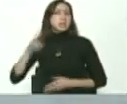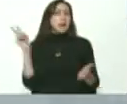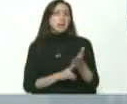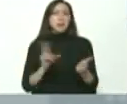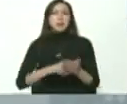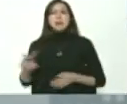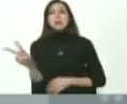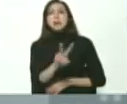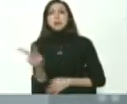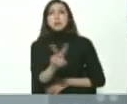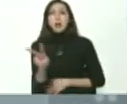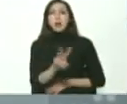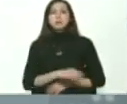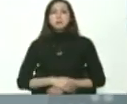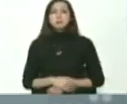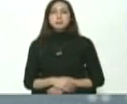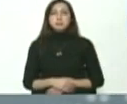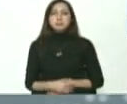Venezuela.